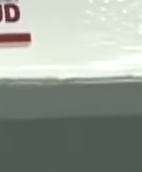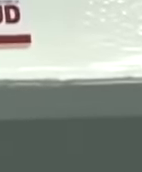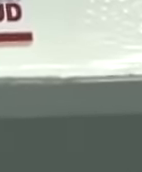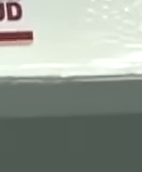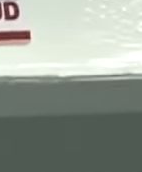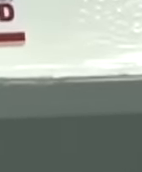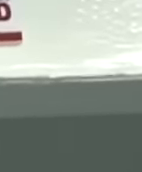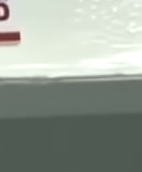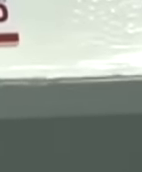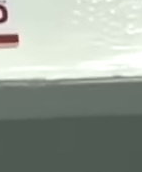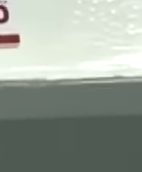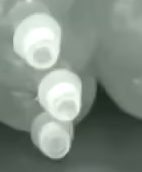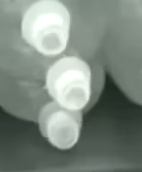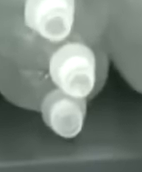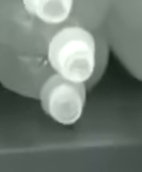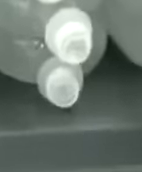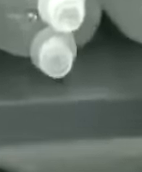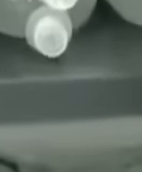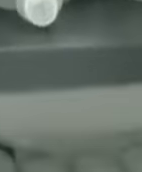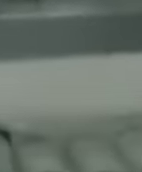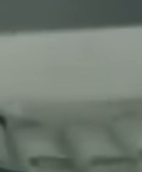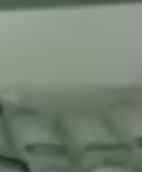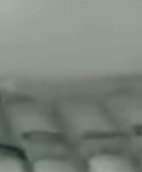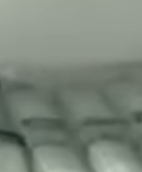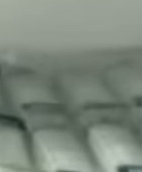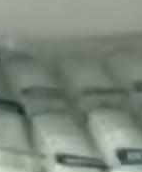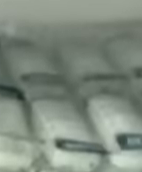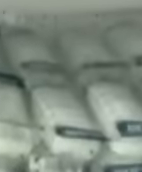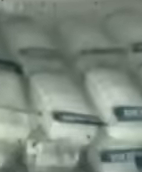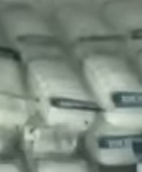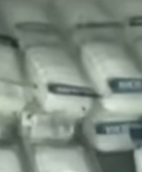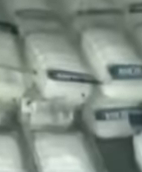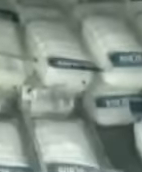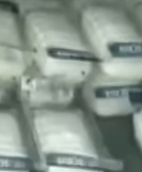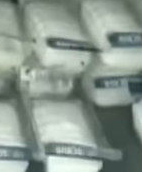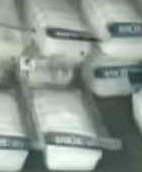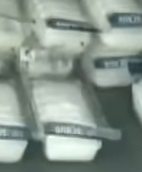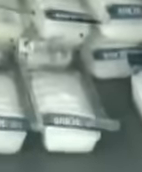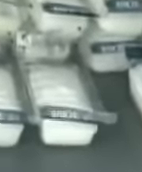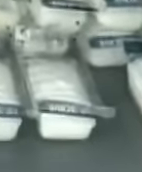más de 50 camas, que hay que destacarlo, para atender emergencias